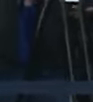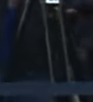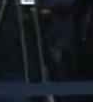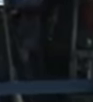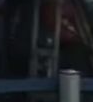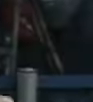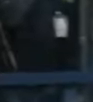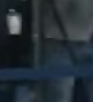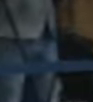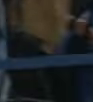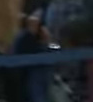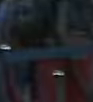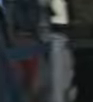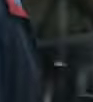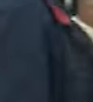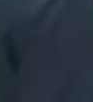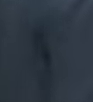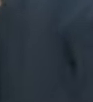Buenos días.